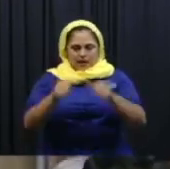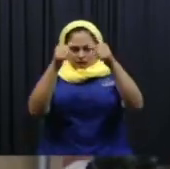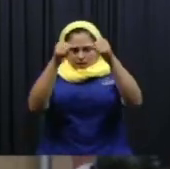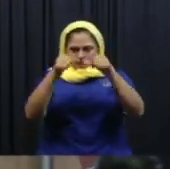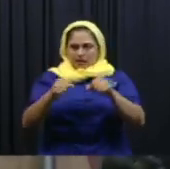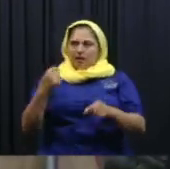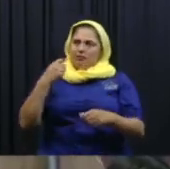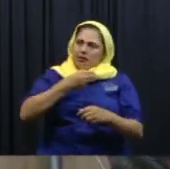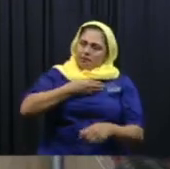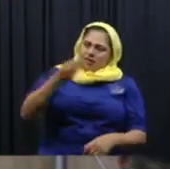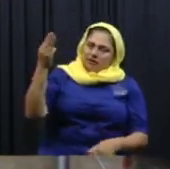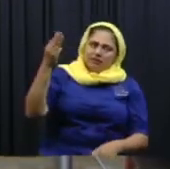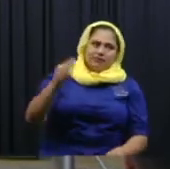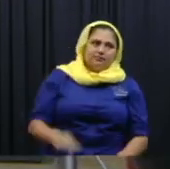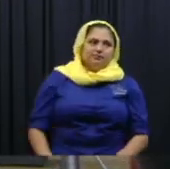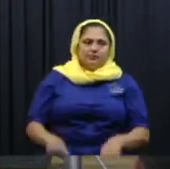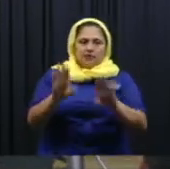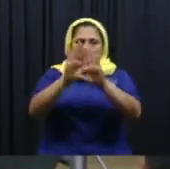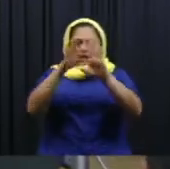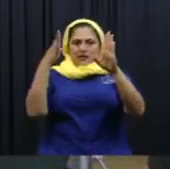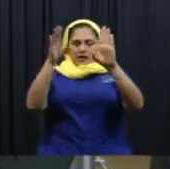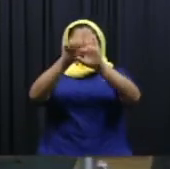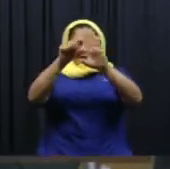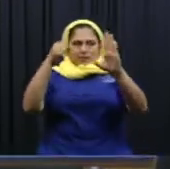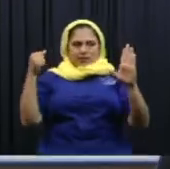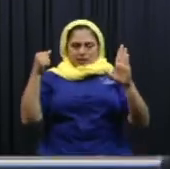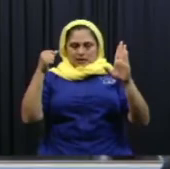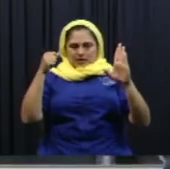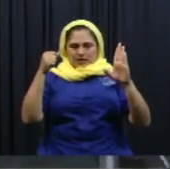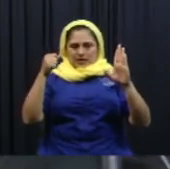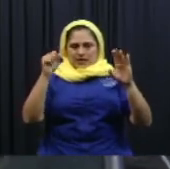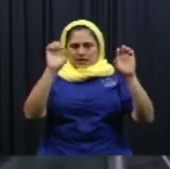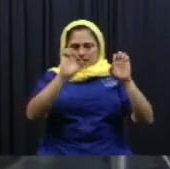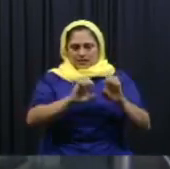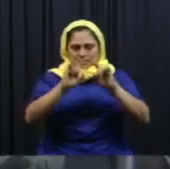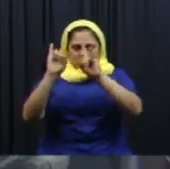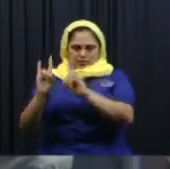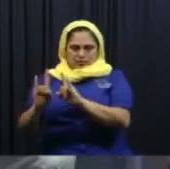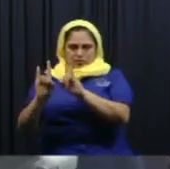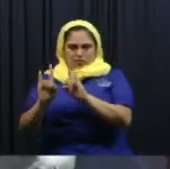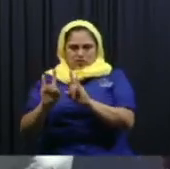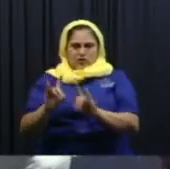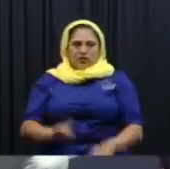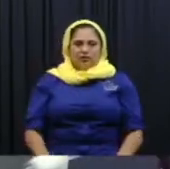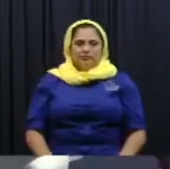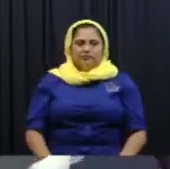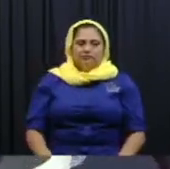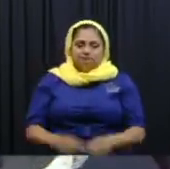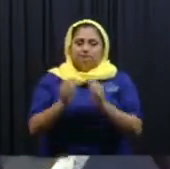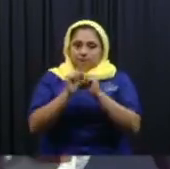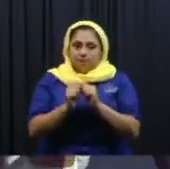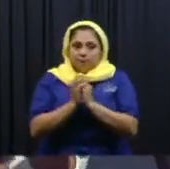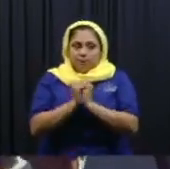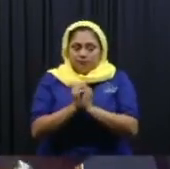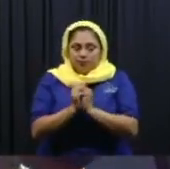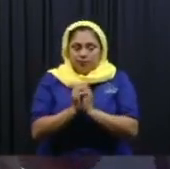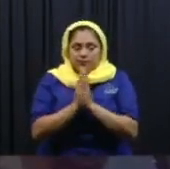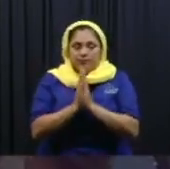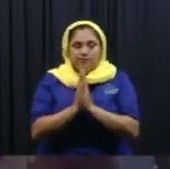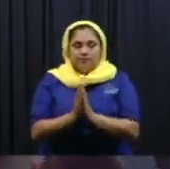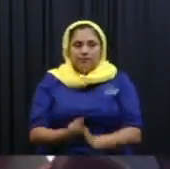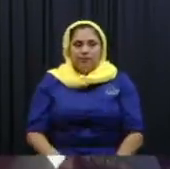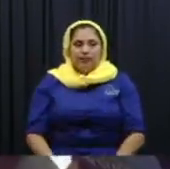que me envíe que me abra las puertas de esta República y hacia donde voy también puedo Bye